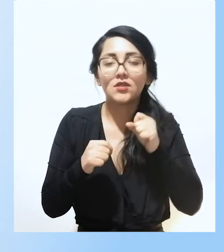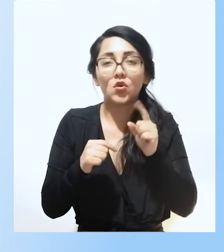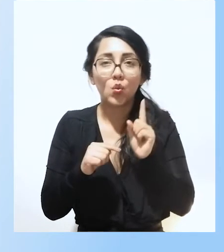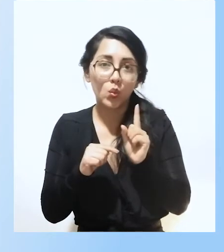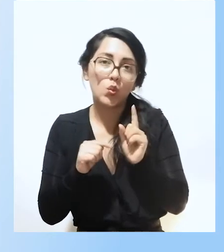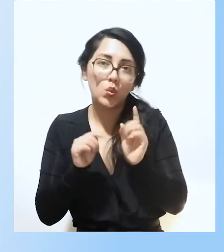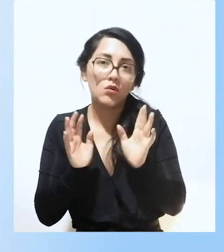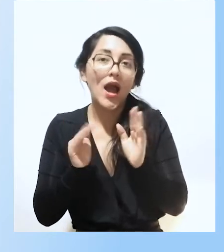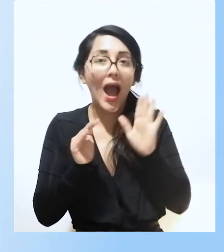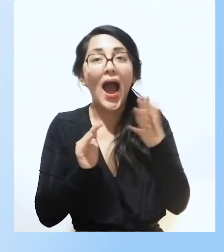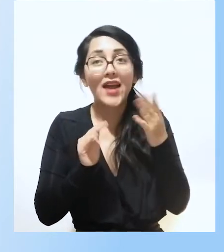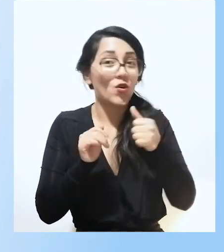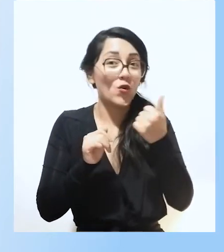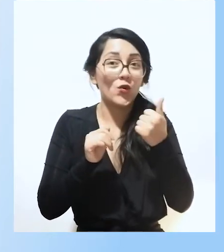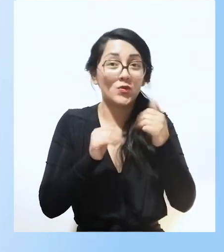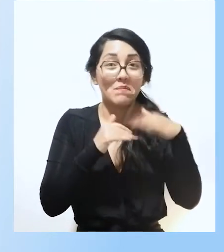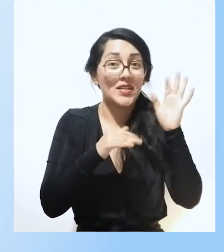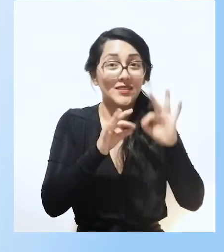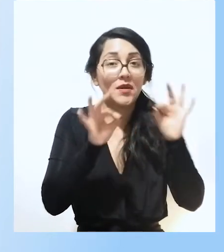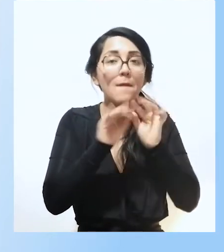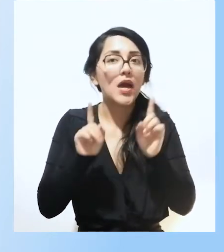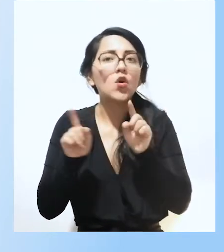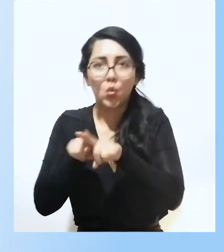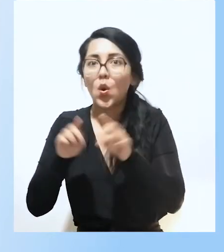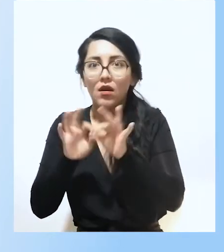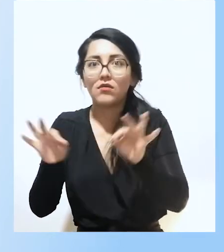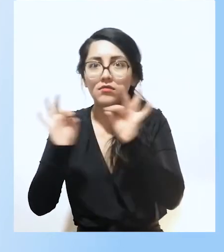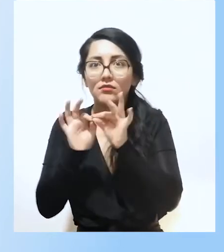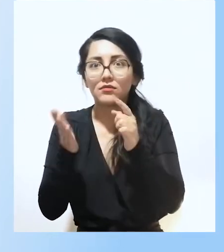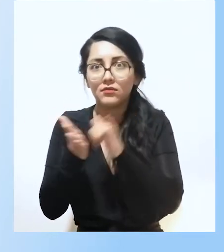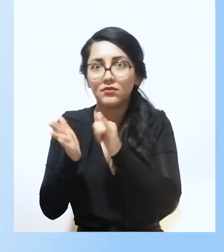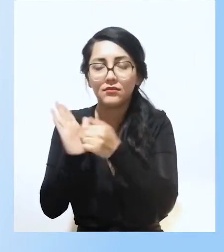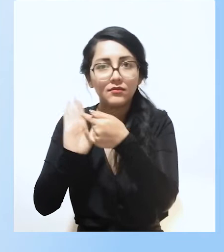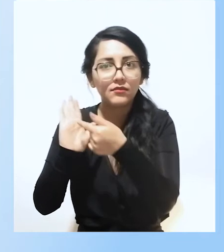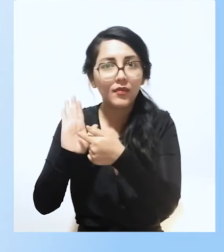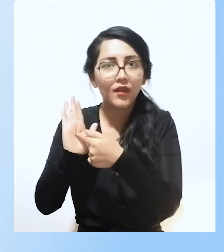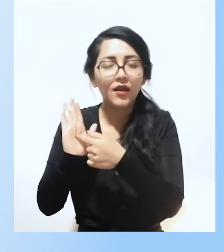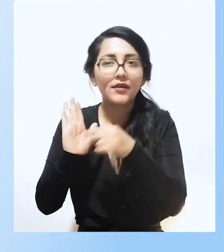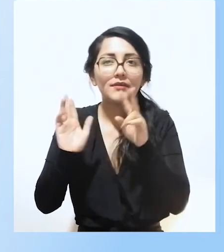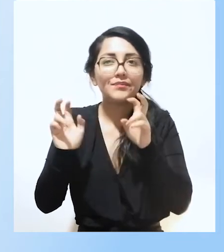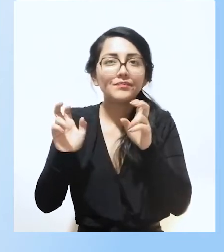Pero no obstante, no le quitamos ninguna importancia porque la tiene enorme, que son